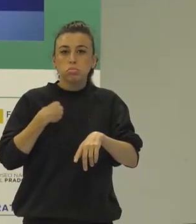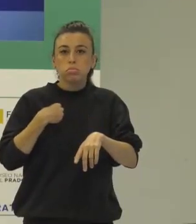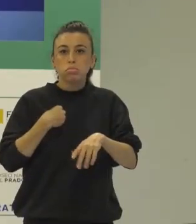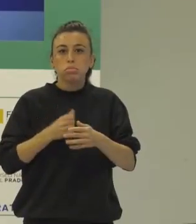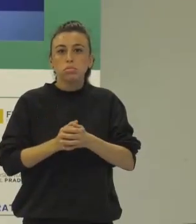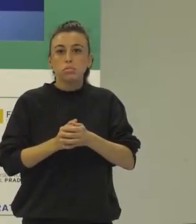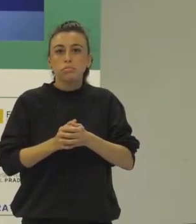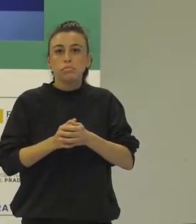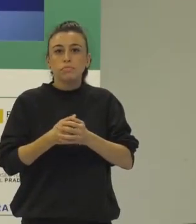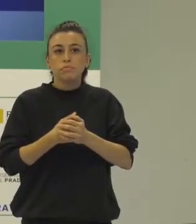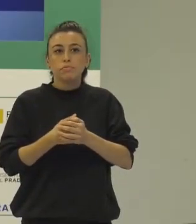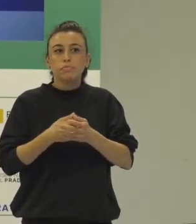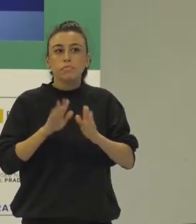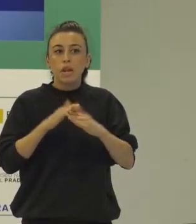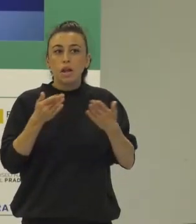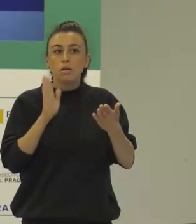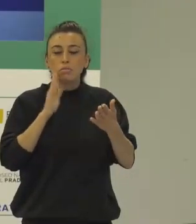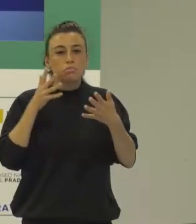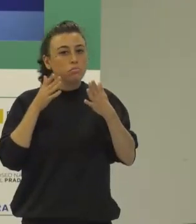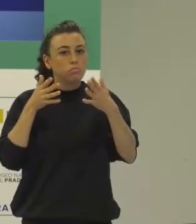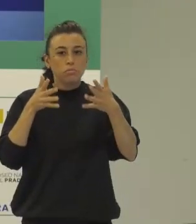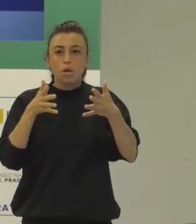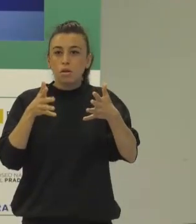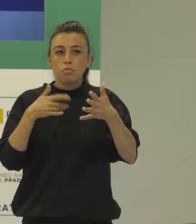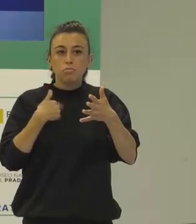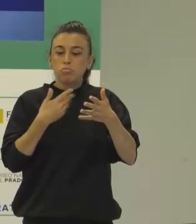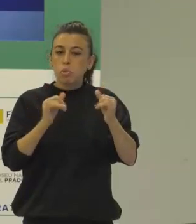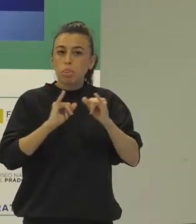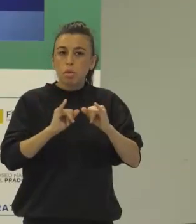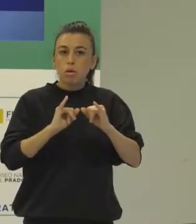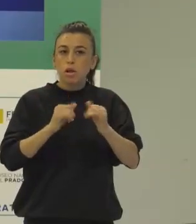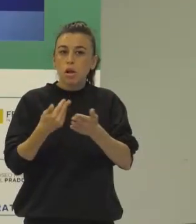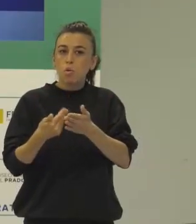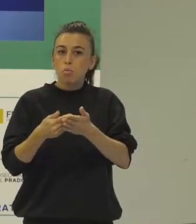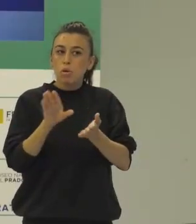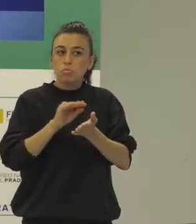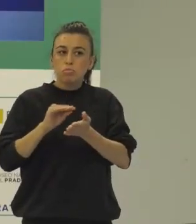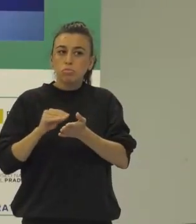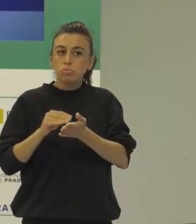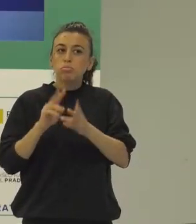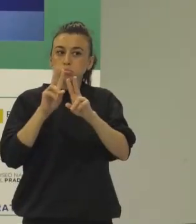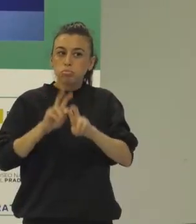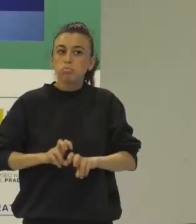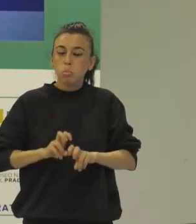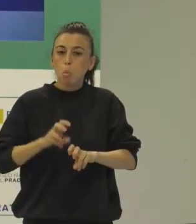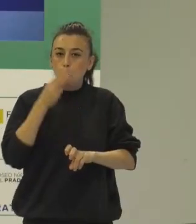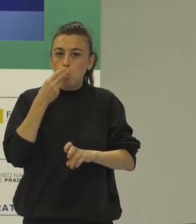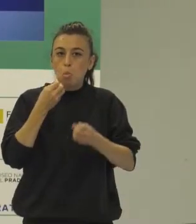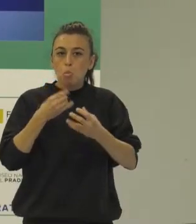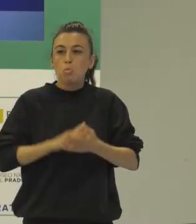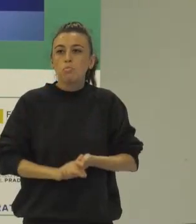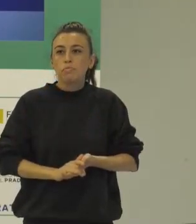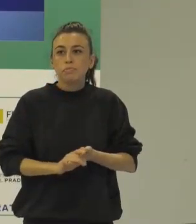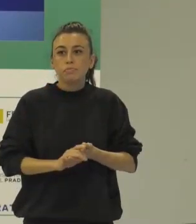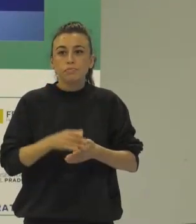en más librerías, supongo. Muy recomendable, muy divertido y muy documentado. Bueno, a su izquierda, recién llegada, está Kimi de León.